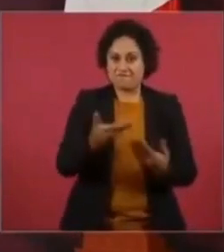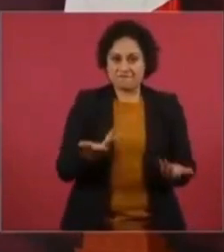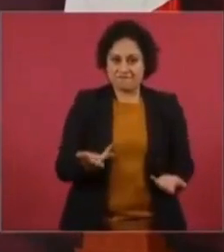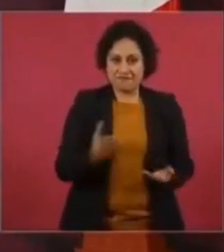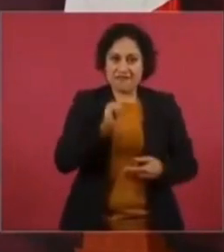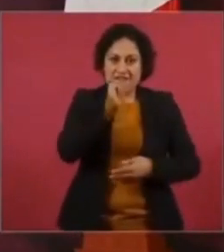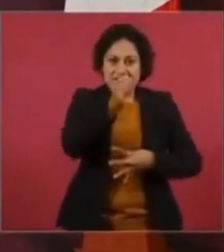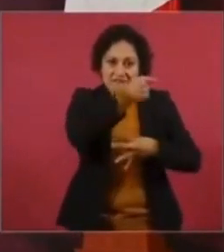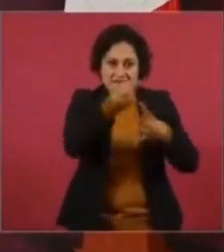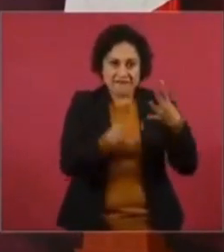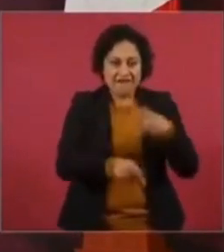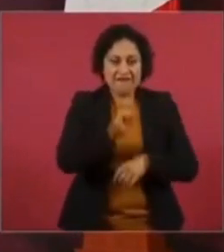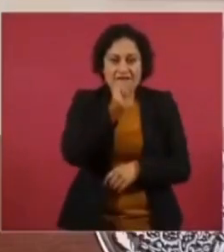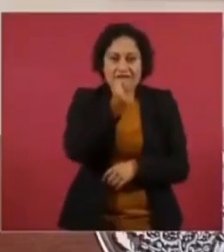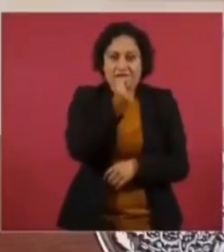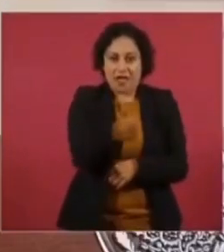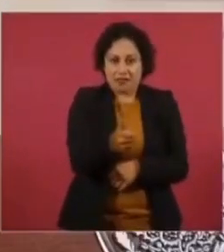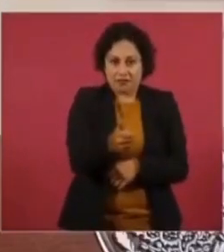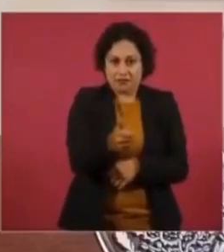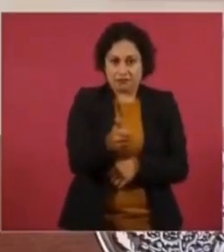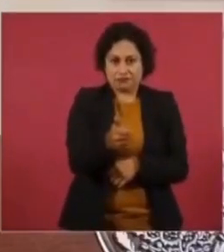Y por eso no han podido, ni podrán.